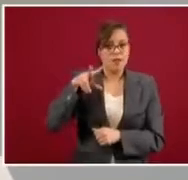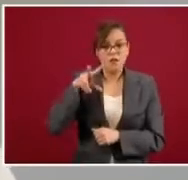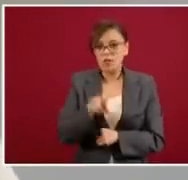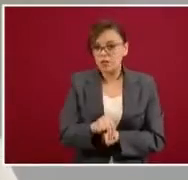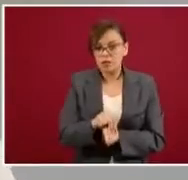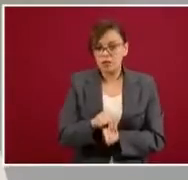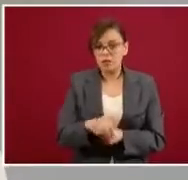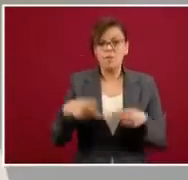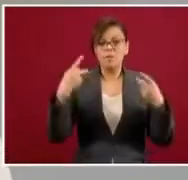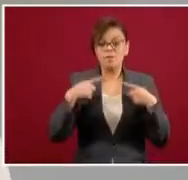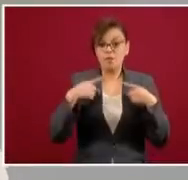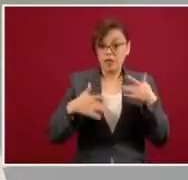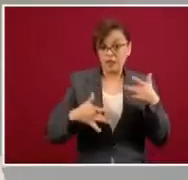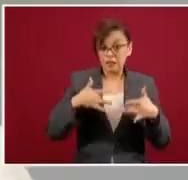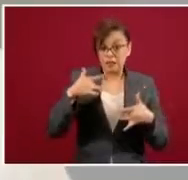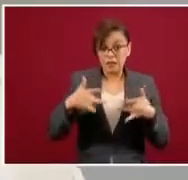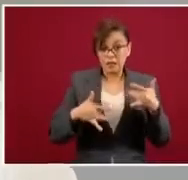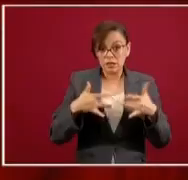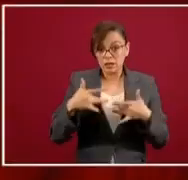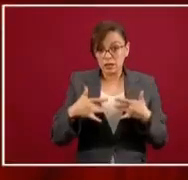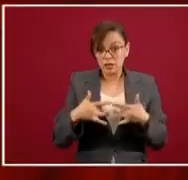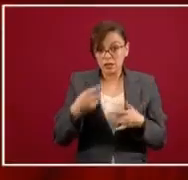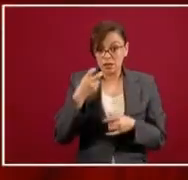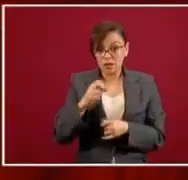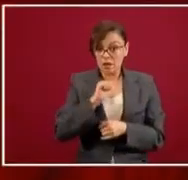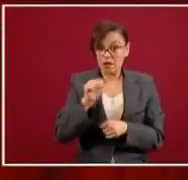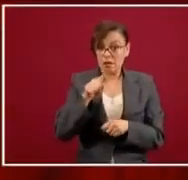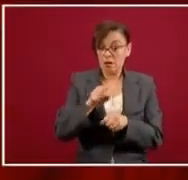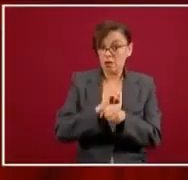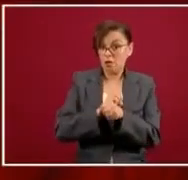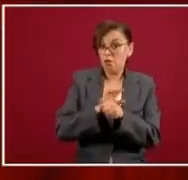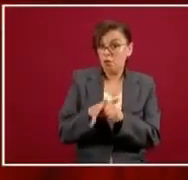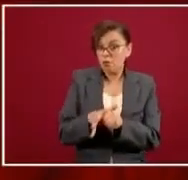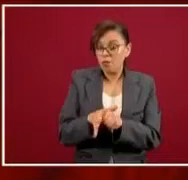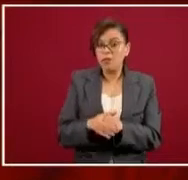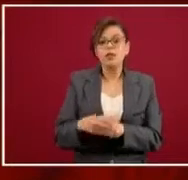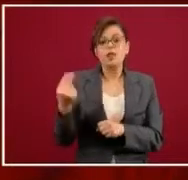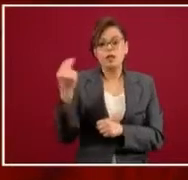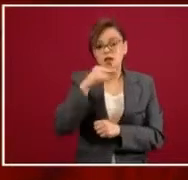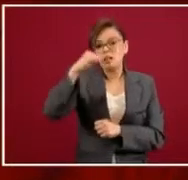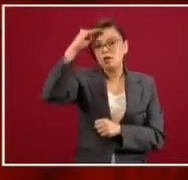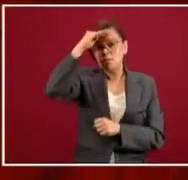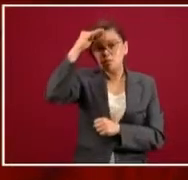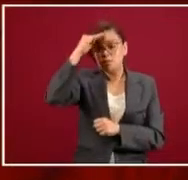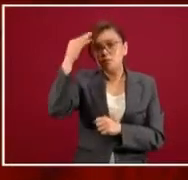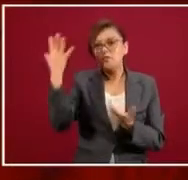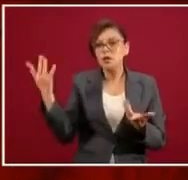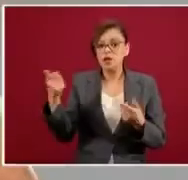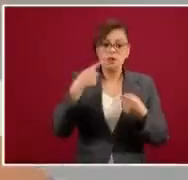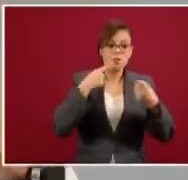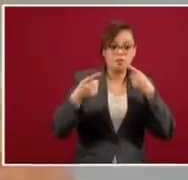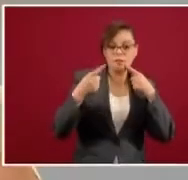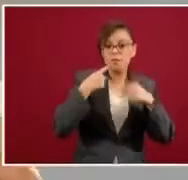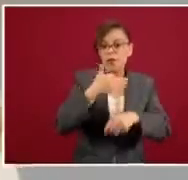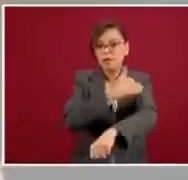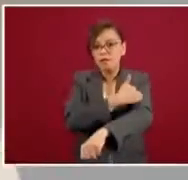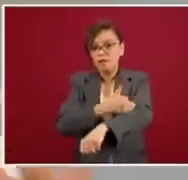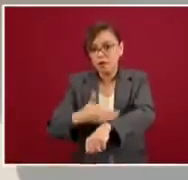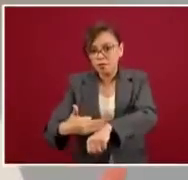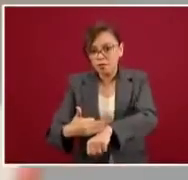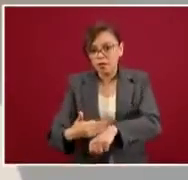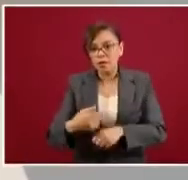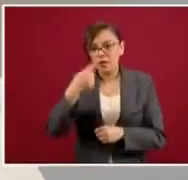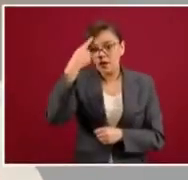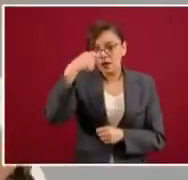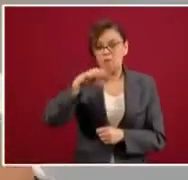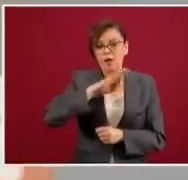persona tiene los síntomas de COVID, piense, revise, comente con su familia si recuerda, para que le